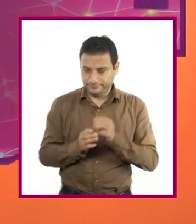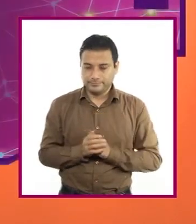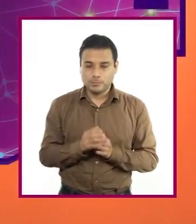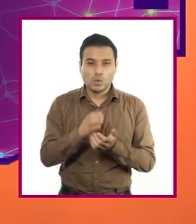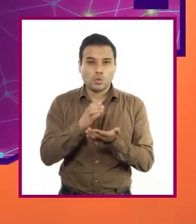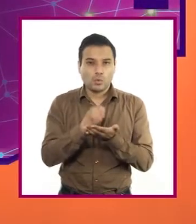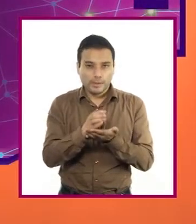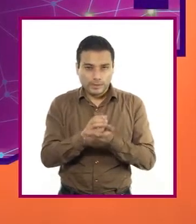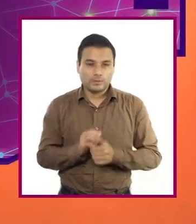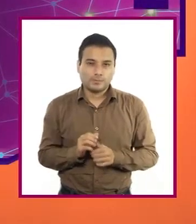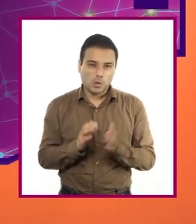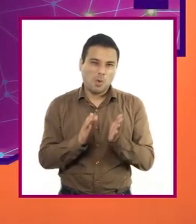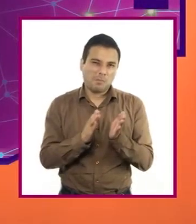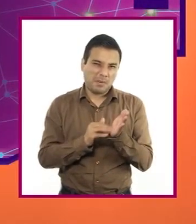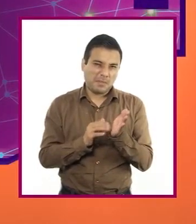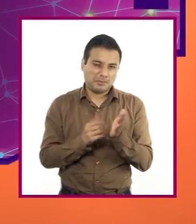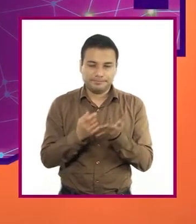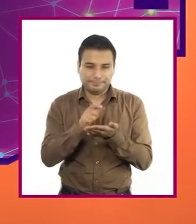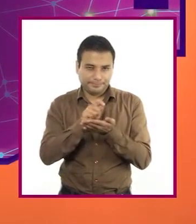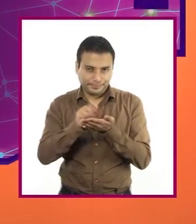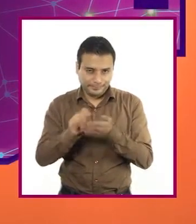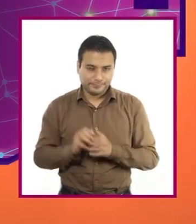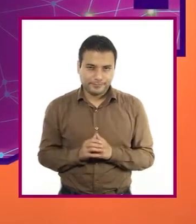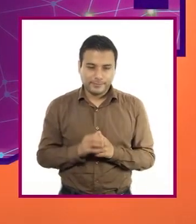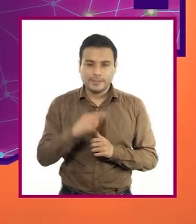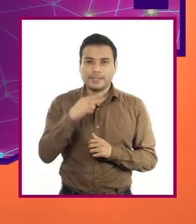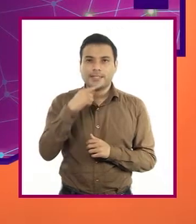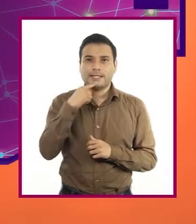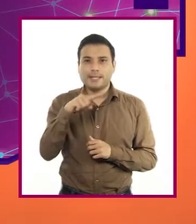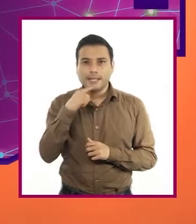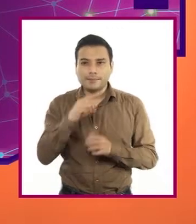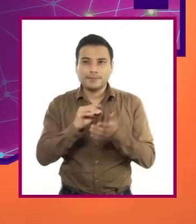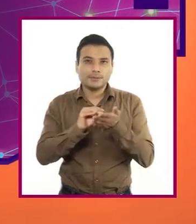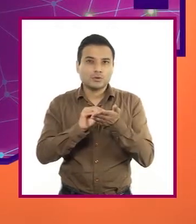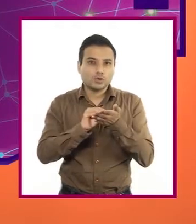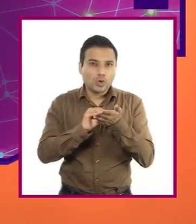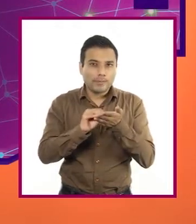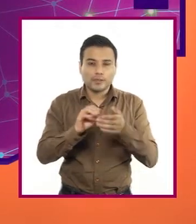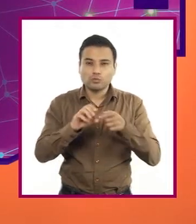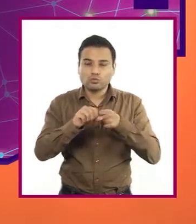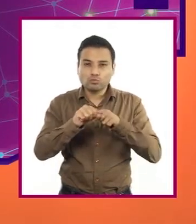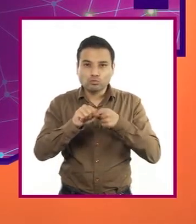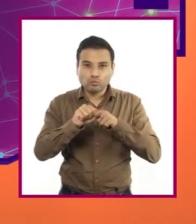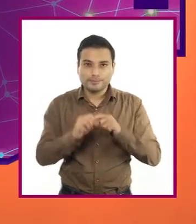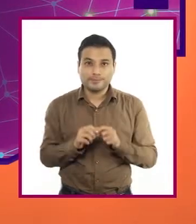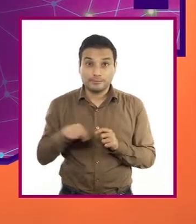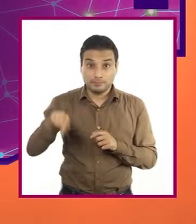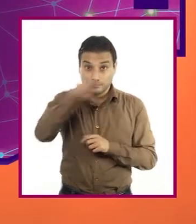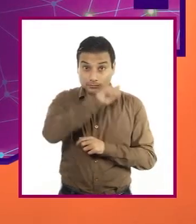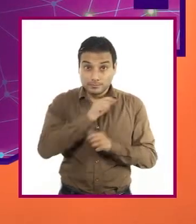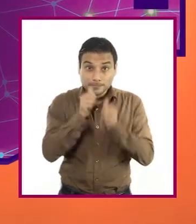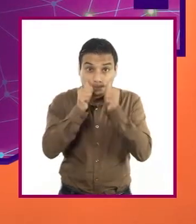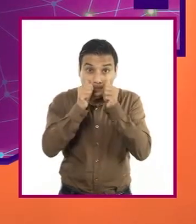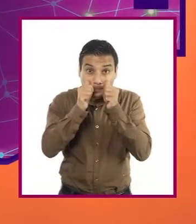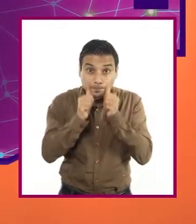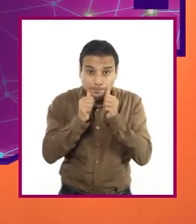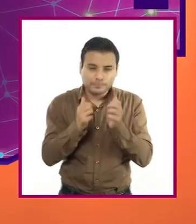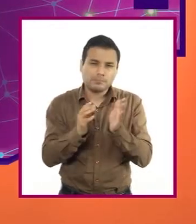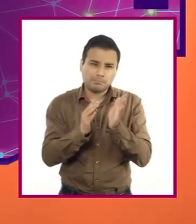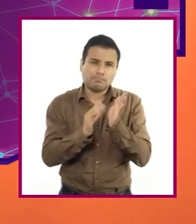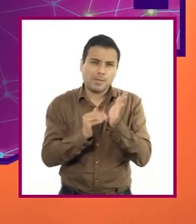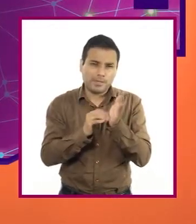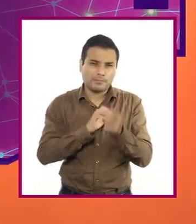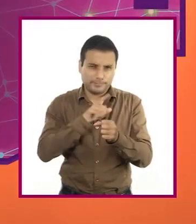cuaderno o papel para tomar notas, lápiz, goma y sacapuntas. Si tienen discapacidad visual, preparen hojas